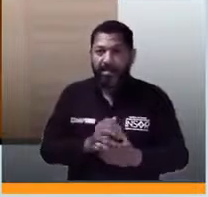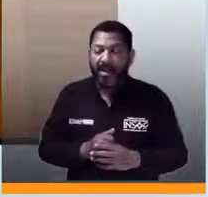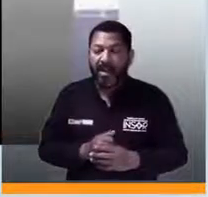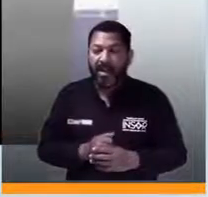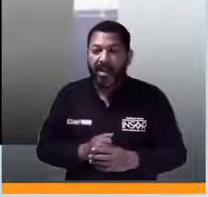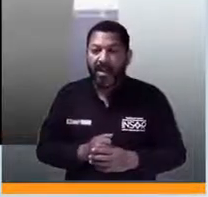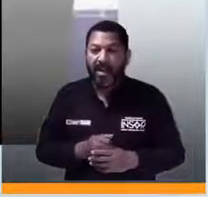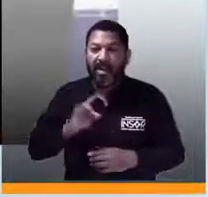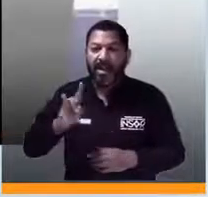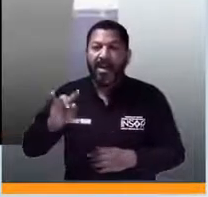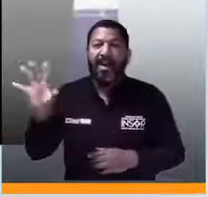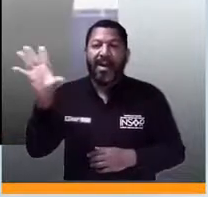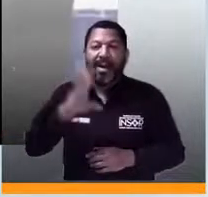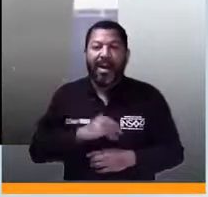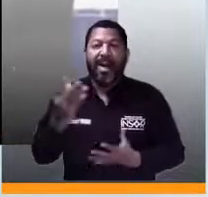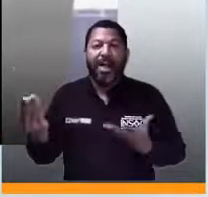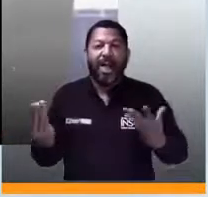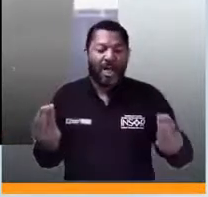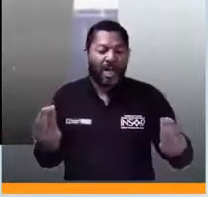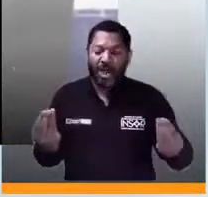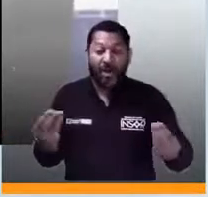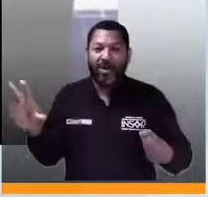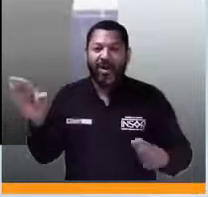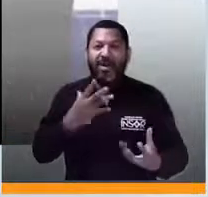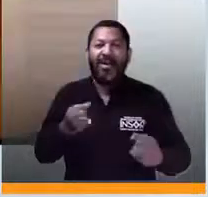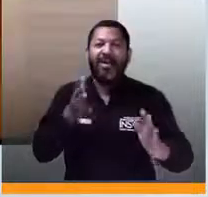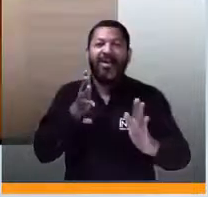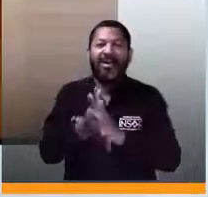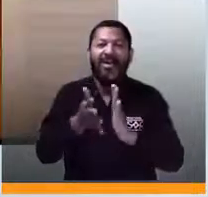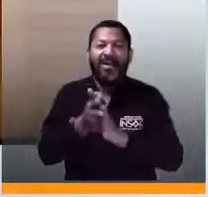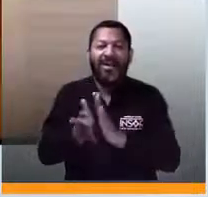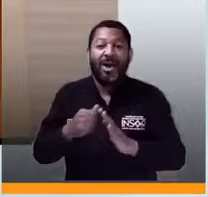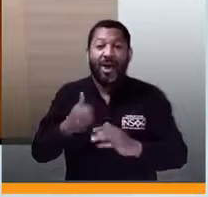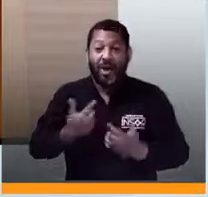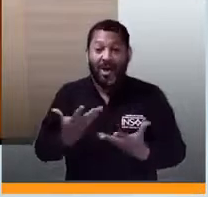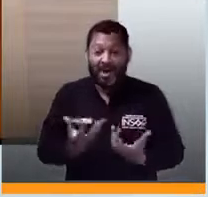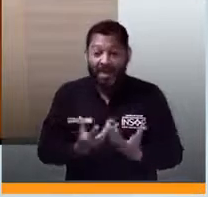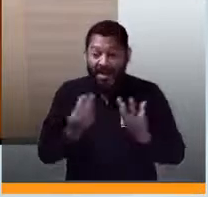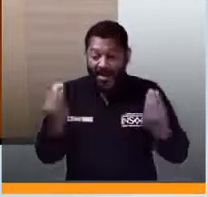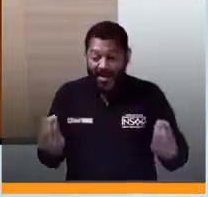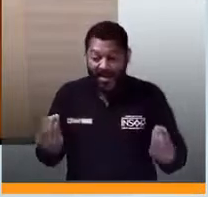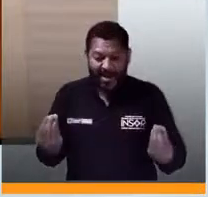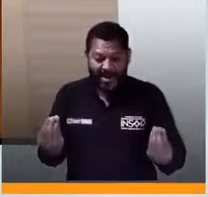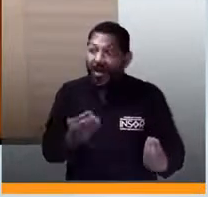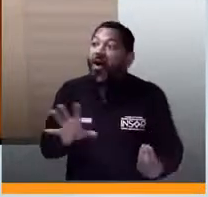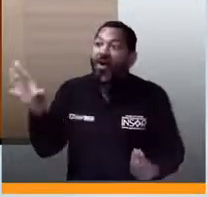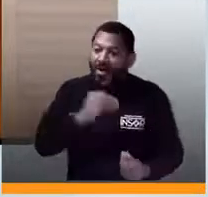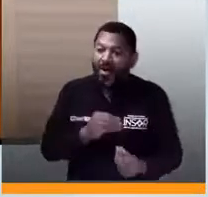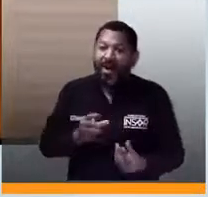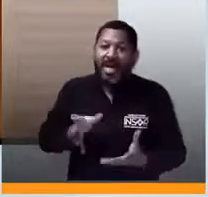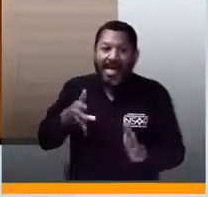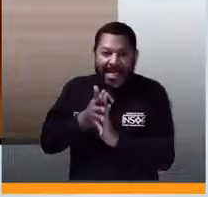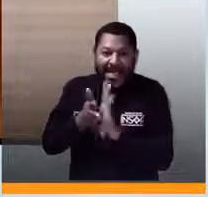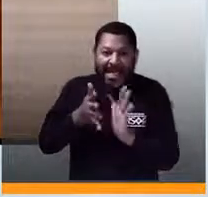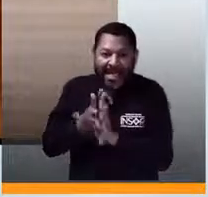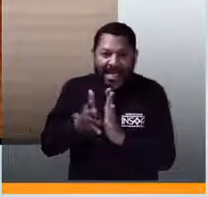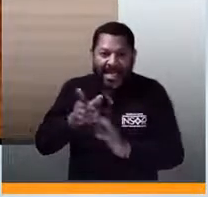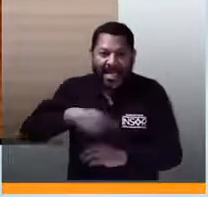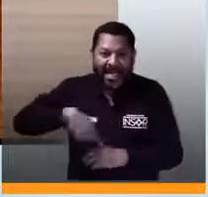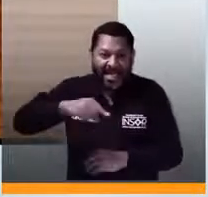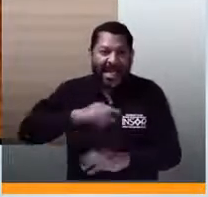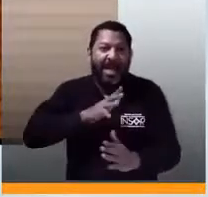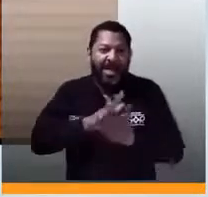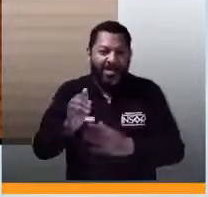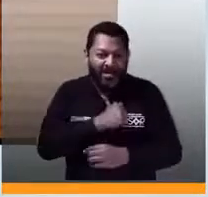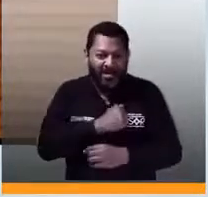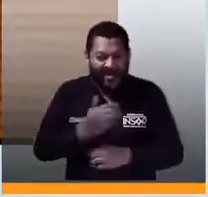a los grupos, pues creo que todos queríamos como lanzar ese mensaje, ¿no? Yo quiero. Yo los iba a dividir, pero importante que todos hagan este